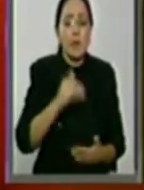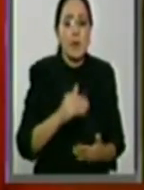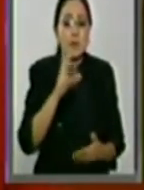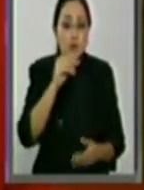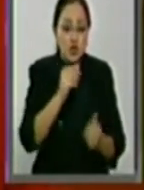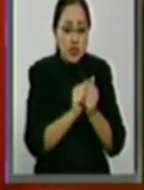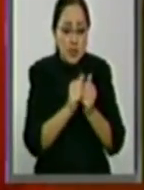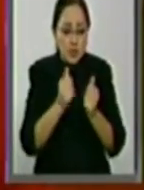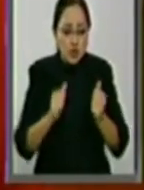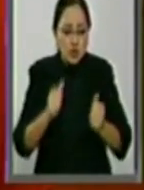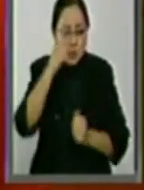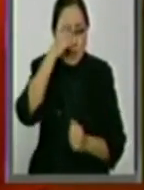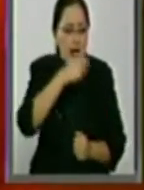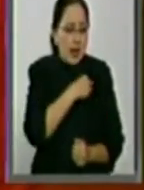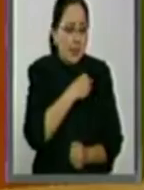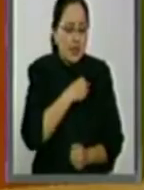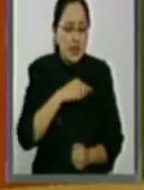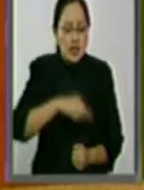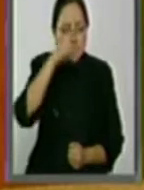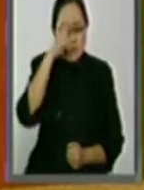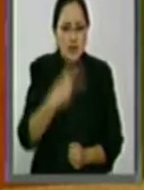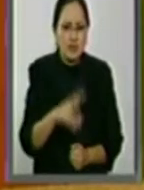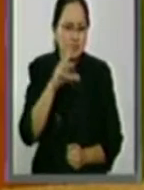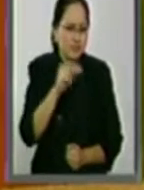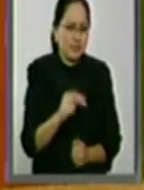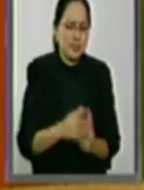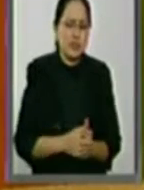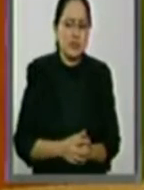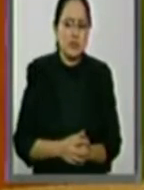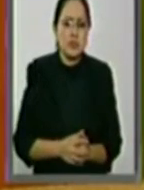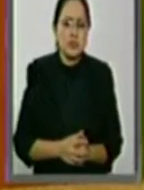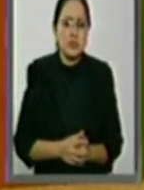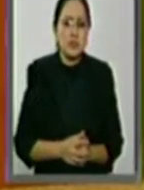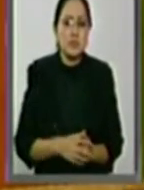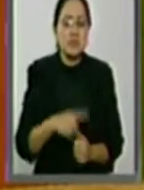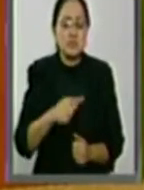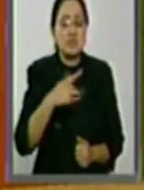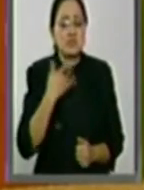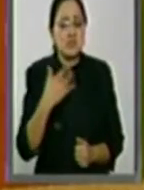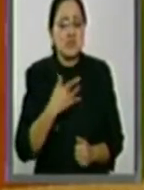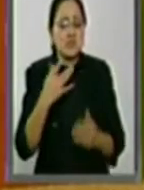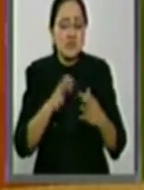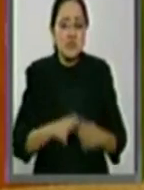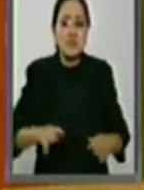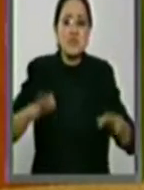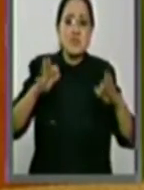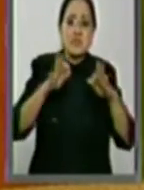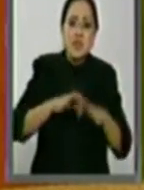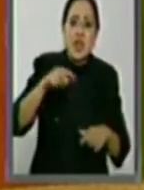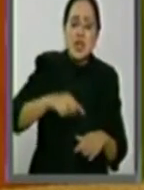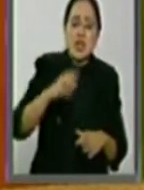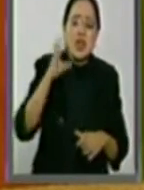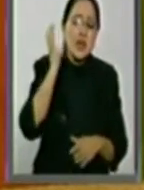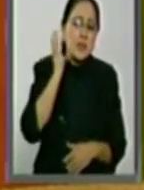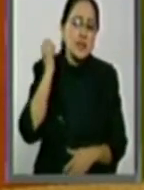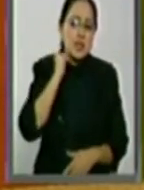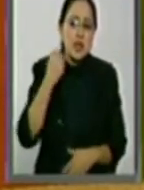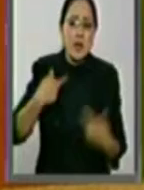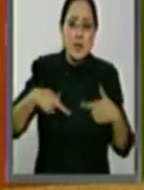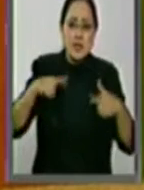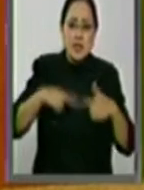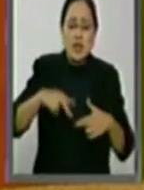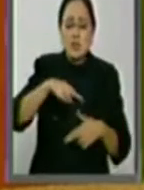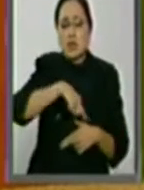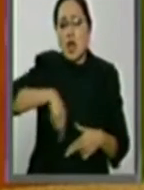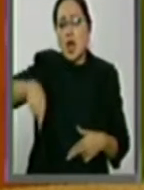para la capital de todos los mexicanos. Pero sí me parece que en el Senado, donde representamos al resto de las